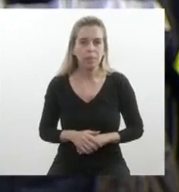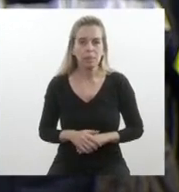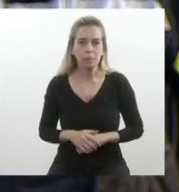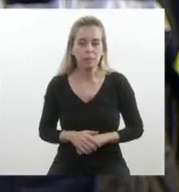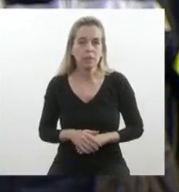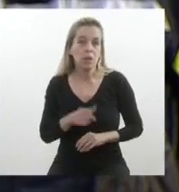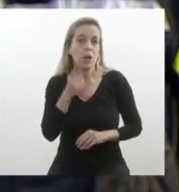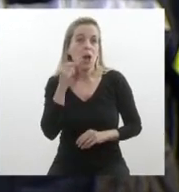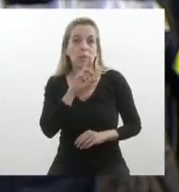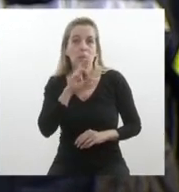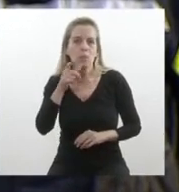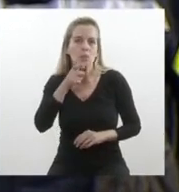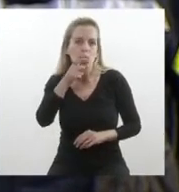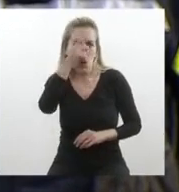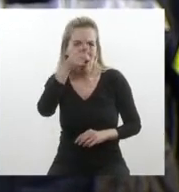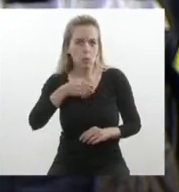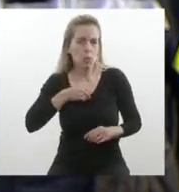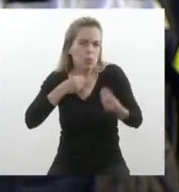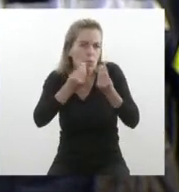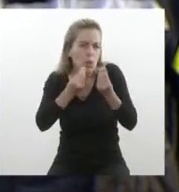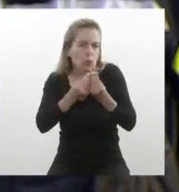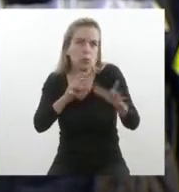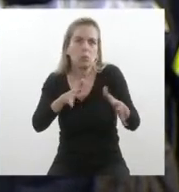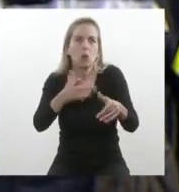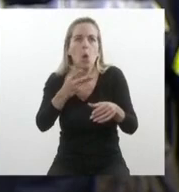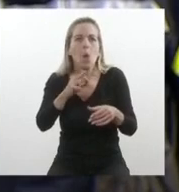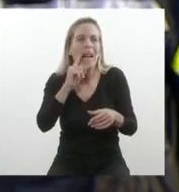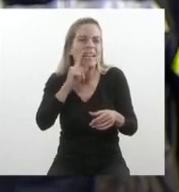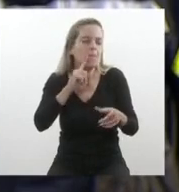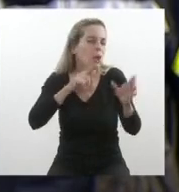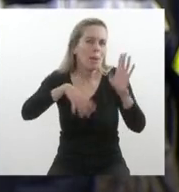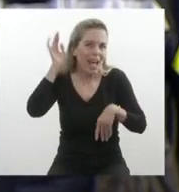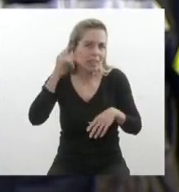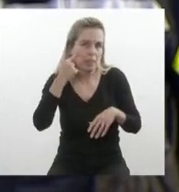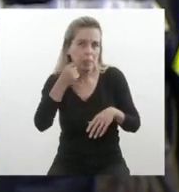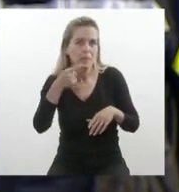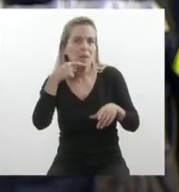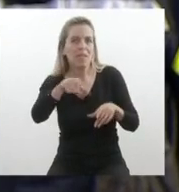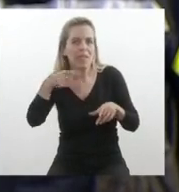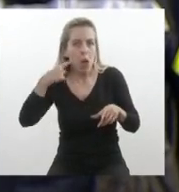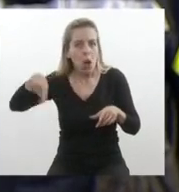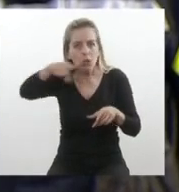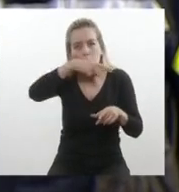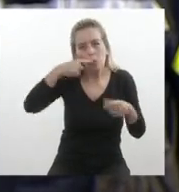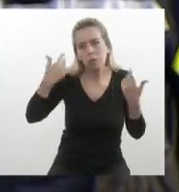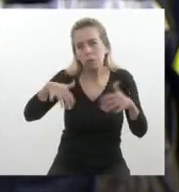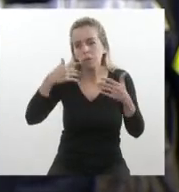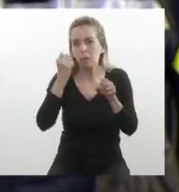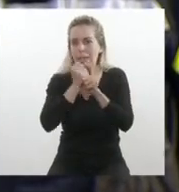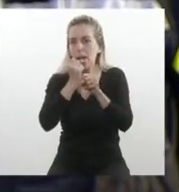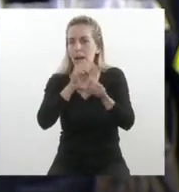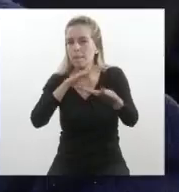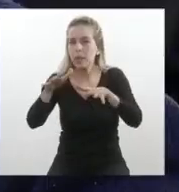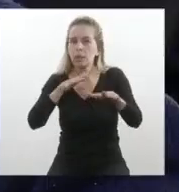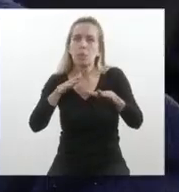Los bomberos voluntarios son muchos, más de 40.000, según veíamos recién, que trabajan en alrededor,